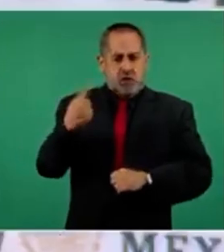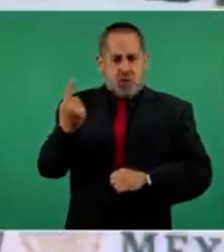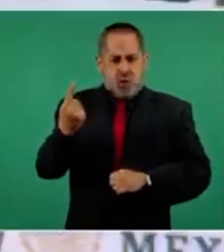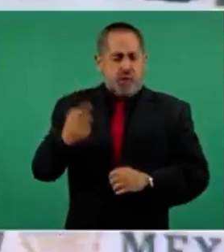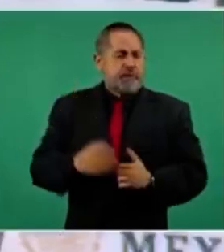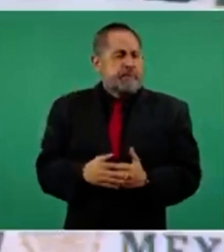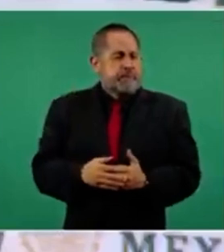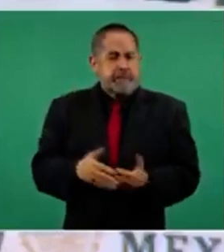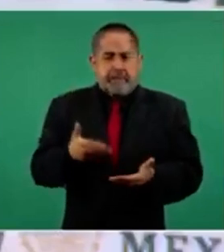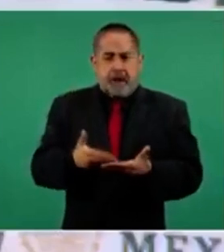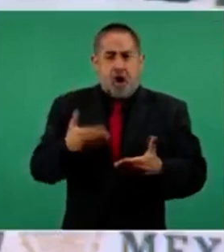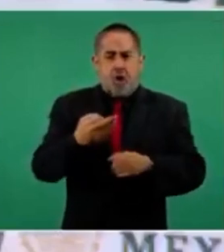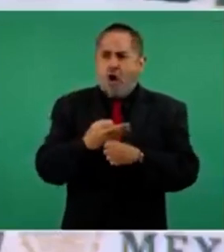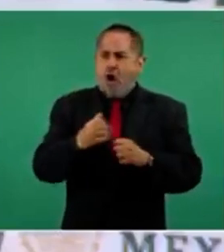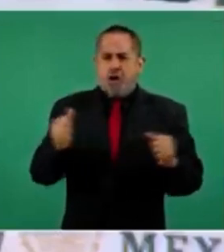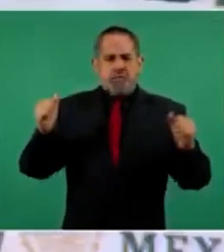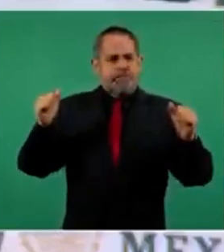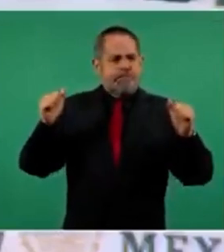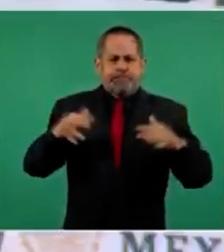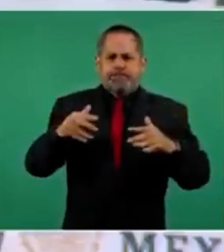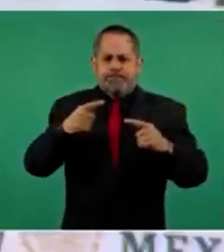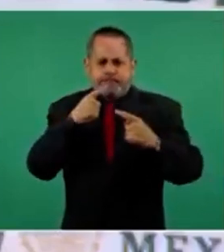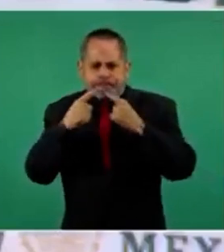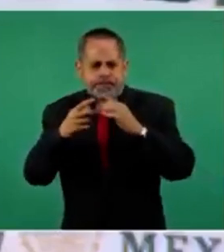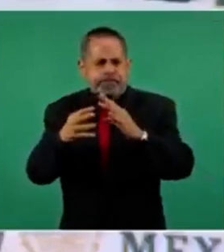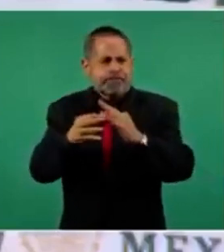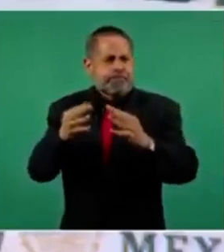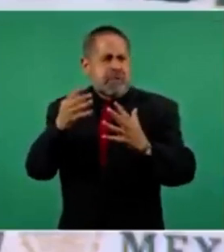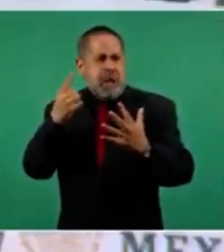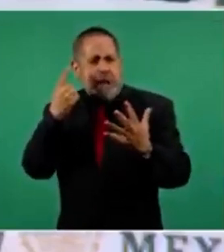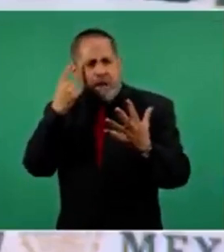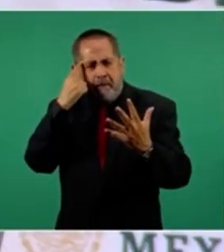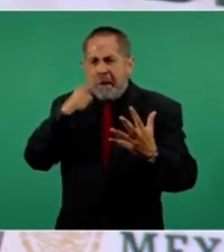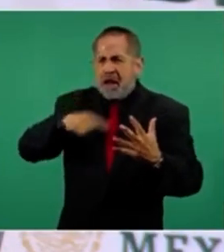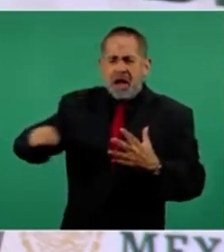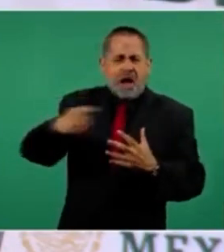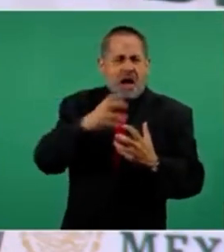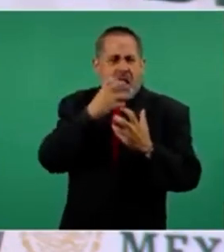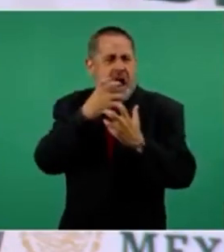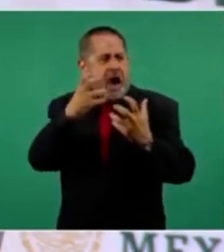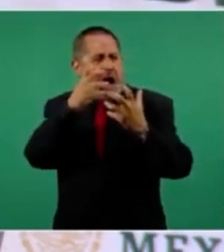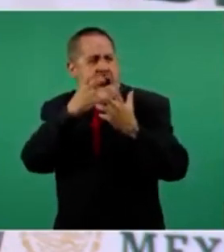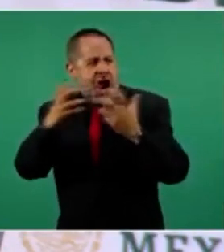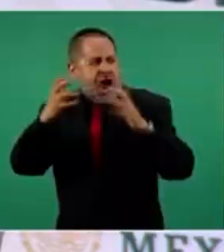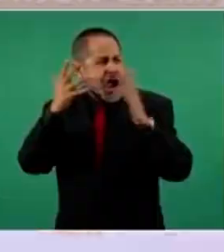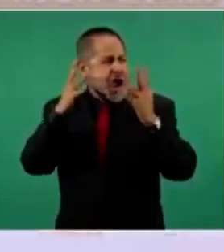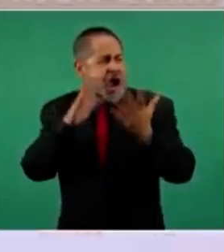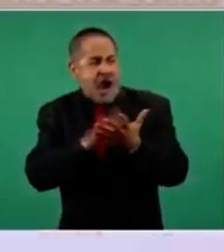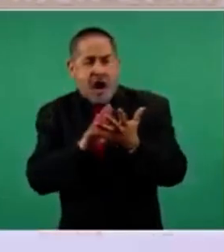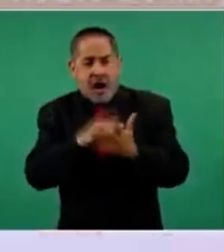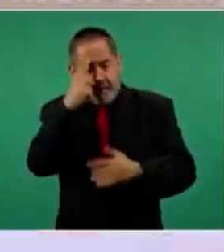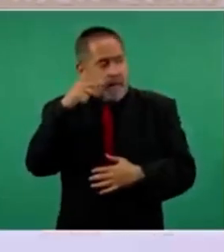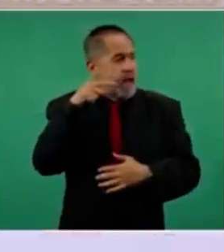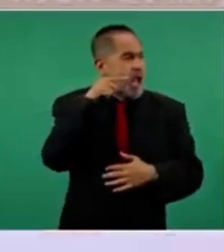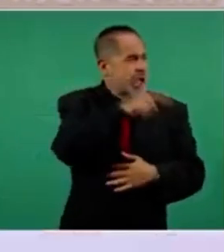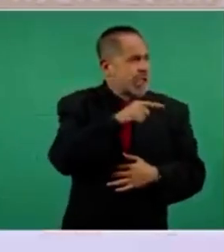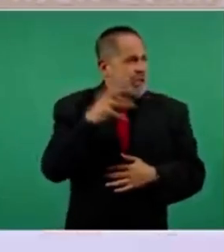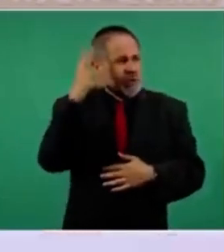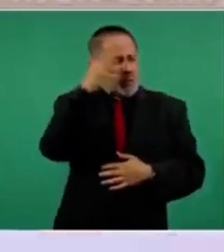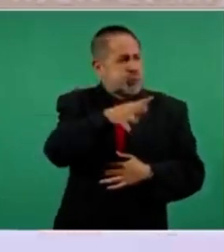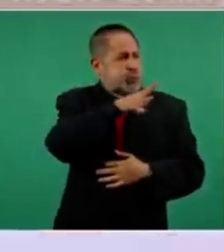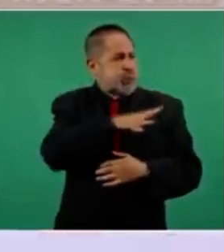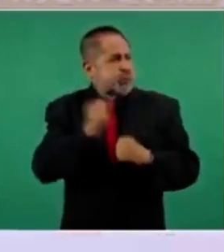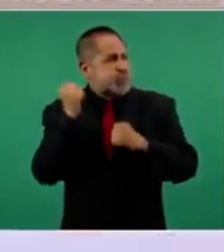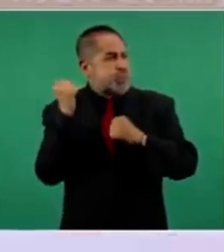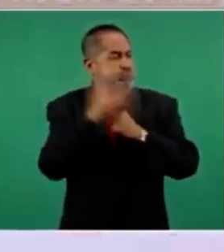nos reunimos a tributar honor a la nación ceñida de palmeros y azahares que alza como un florón de gloria al